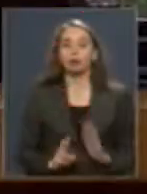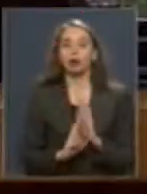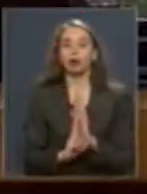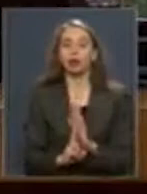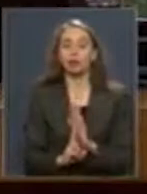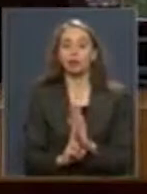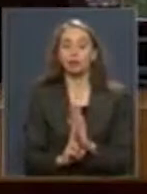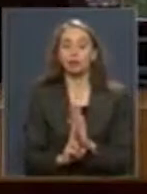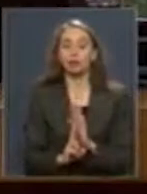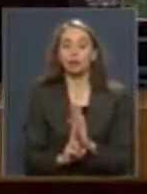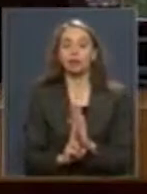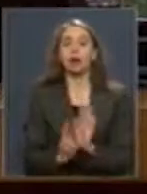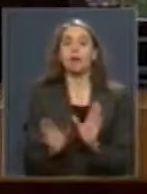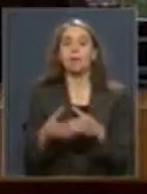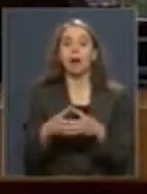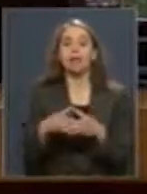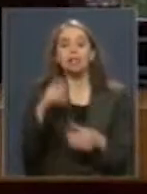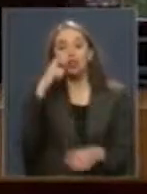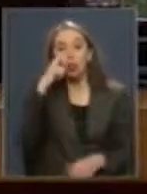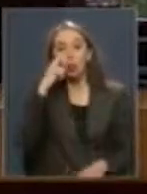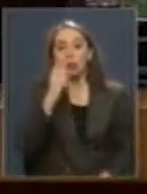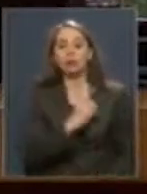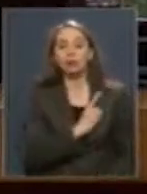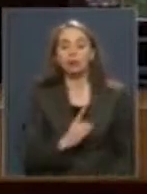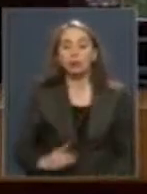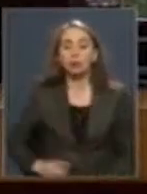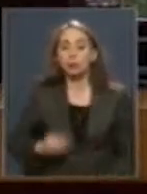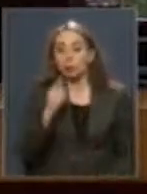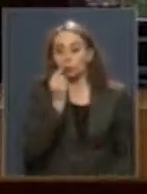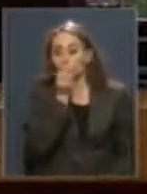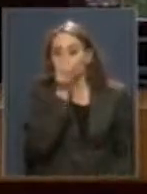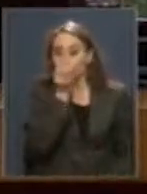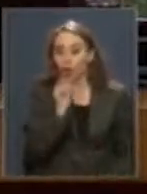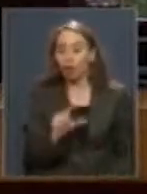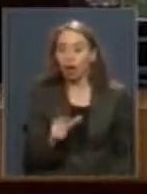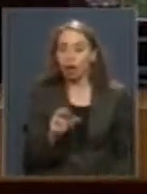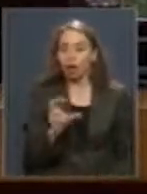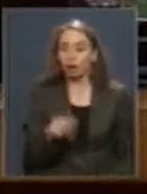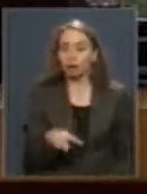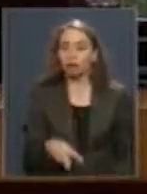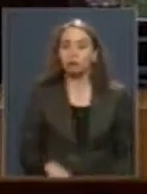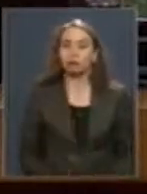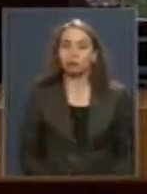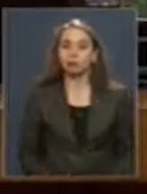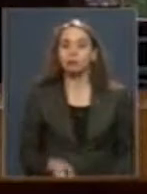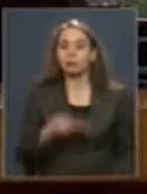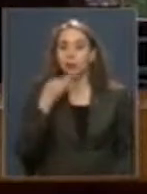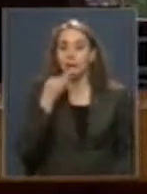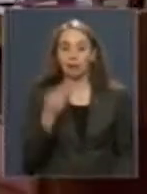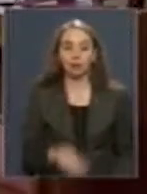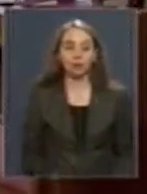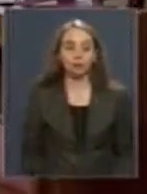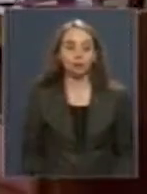del Partido Humanista, diputado Florcita Alarcón. Tiene la palabra.